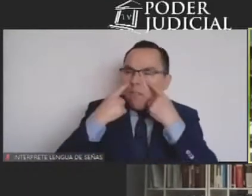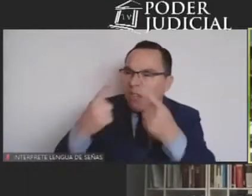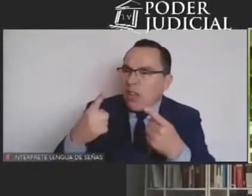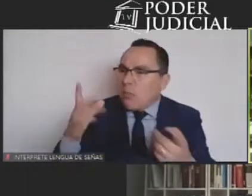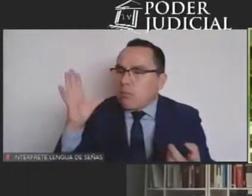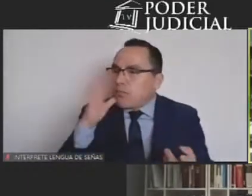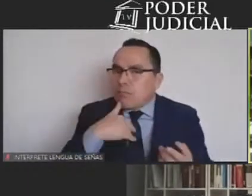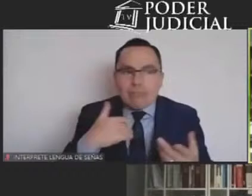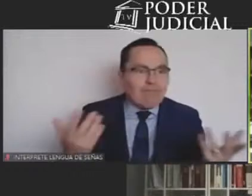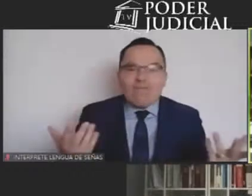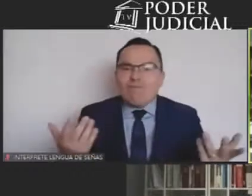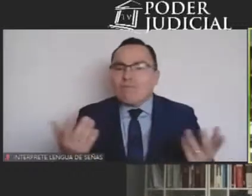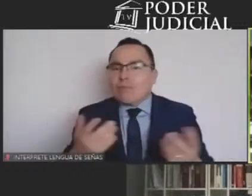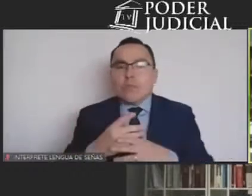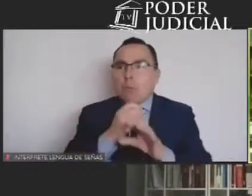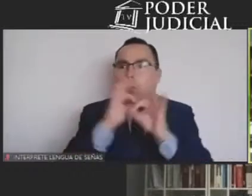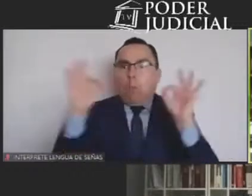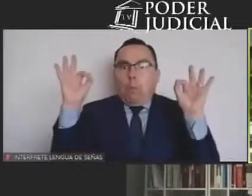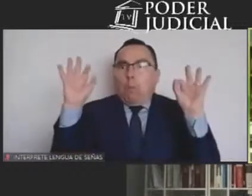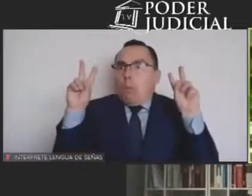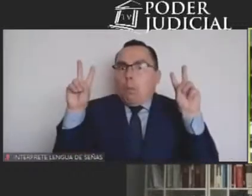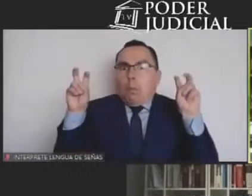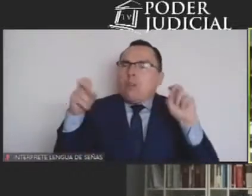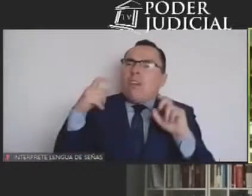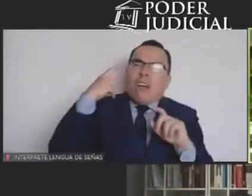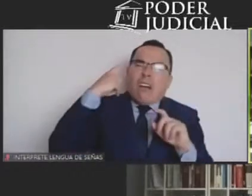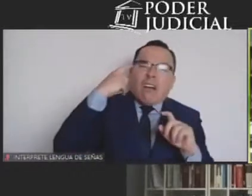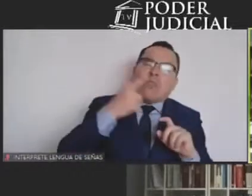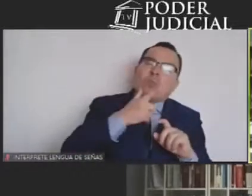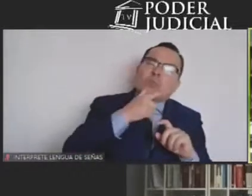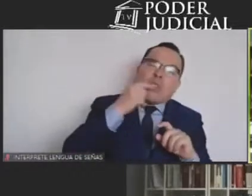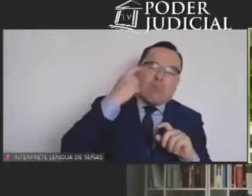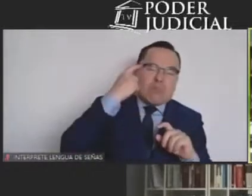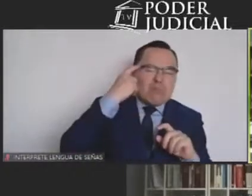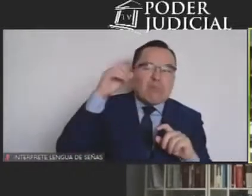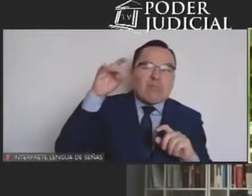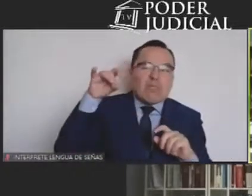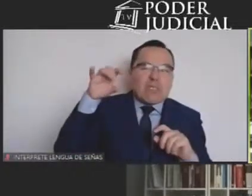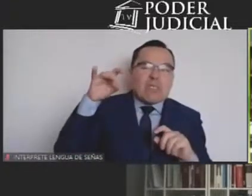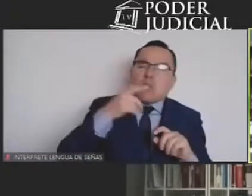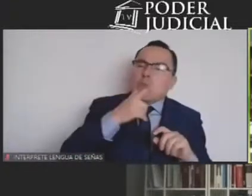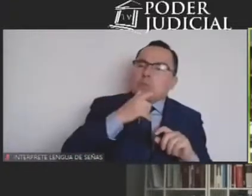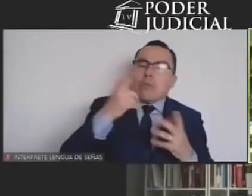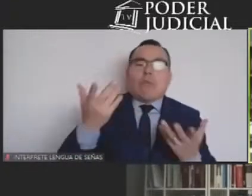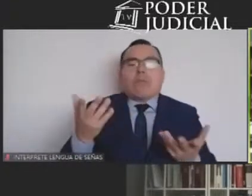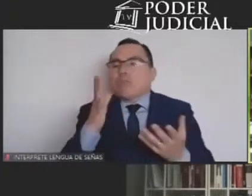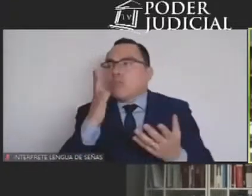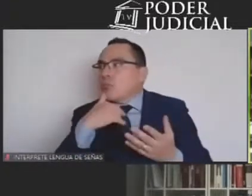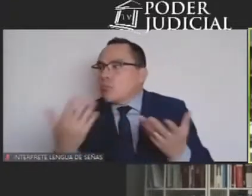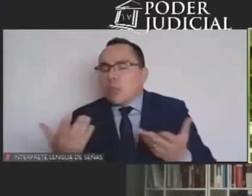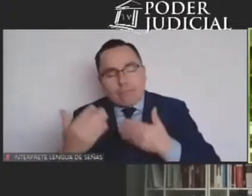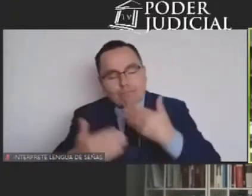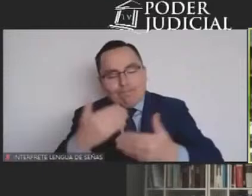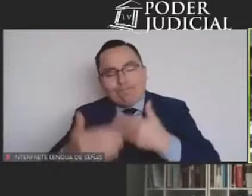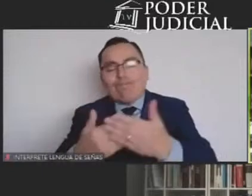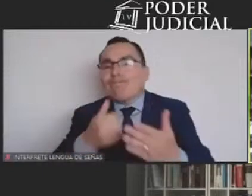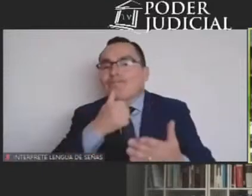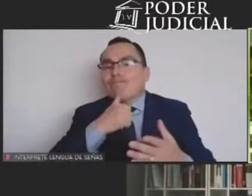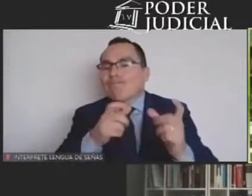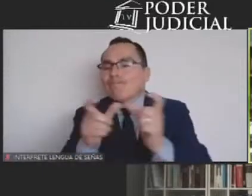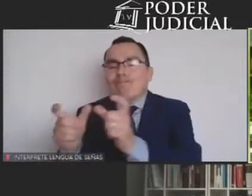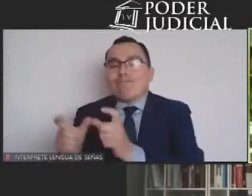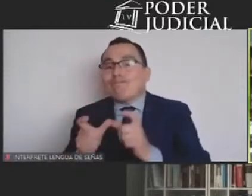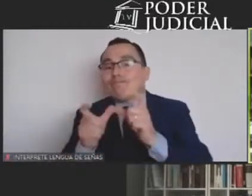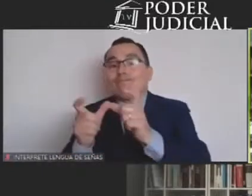en consecuencia sabríamos o intuiríamos que hay situaciones de corrupción sin tener ninguna capacidad de control sobre